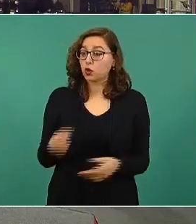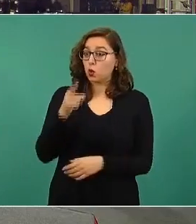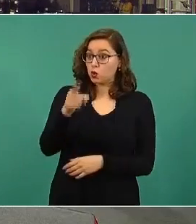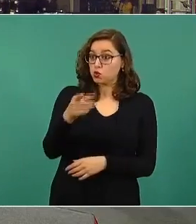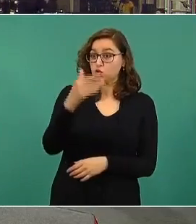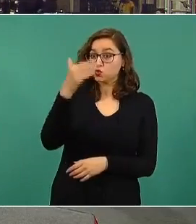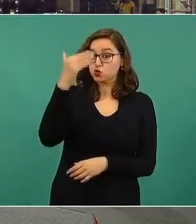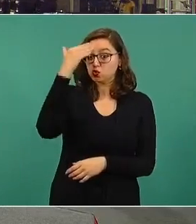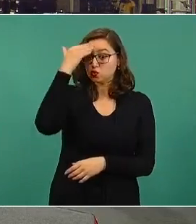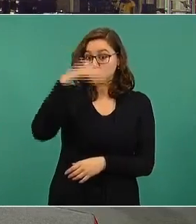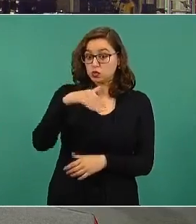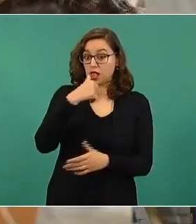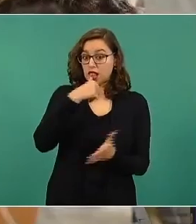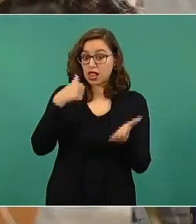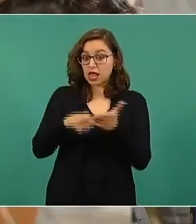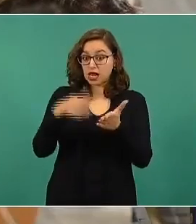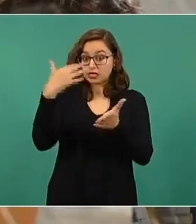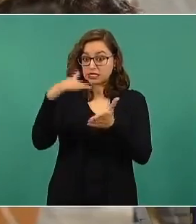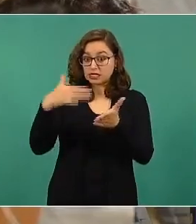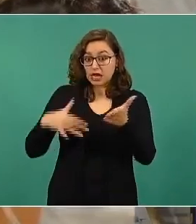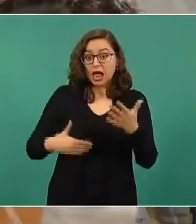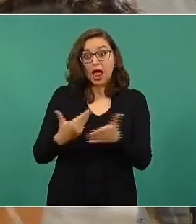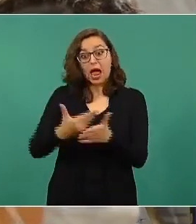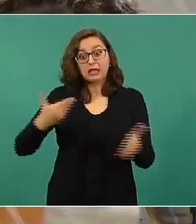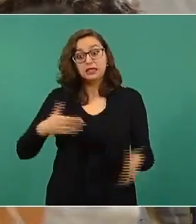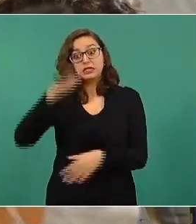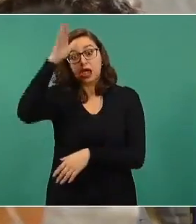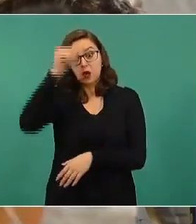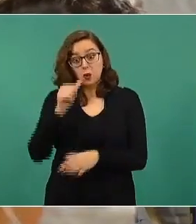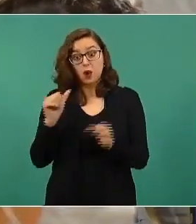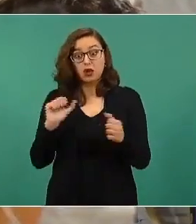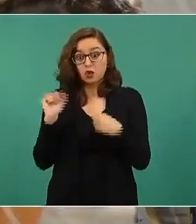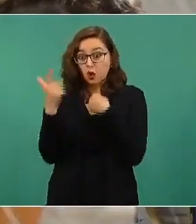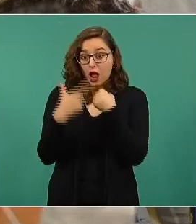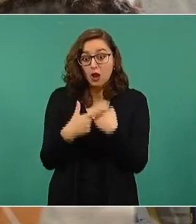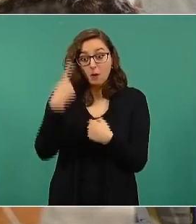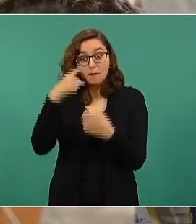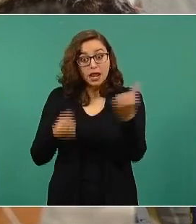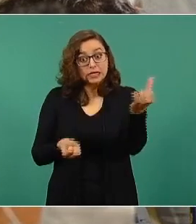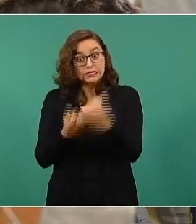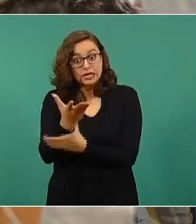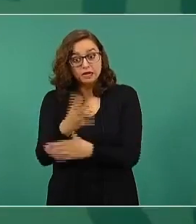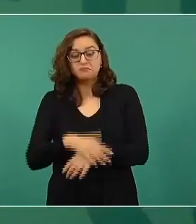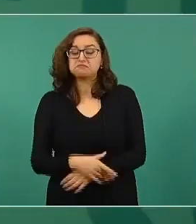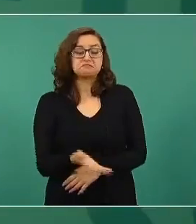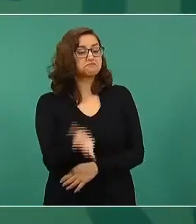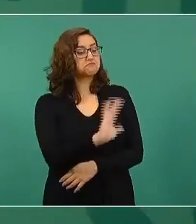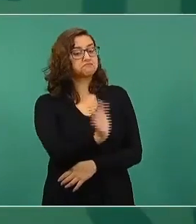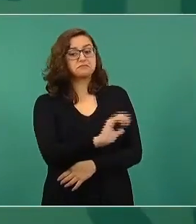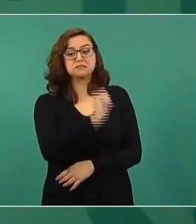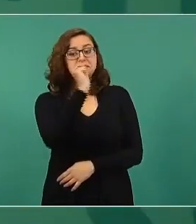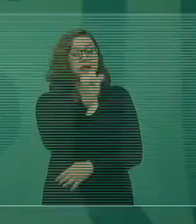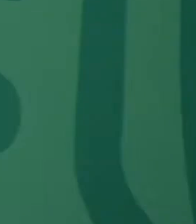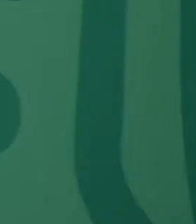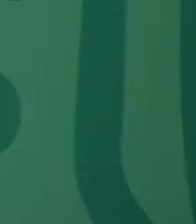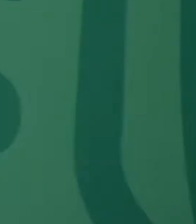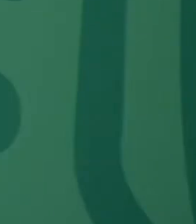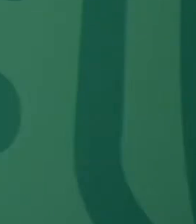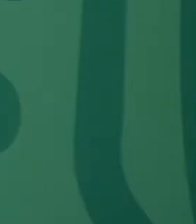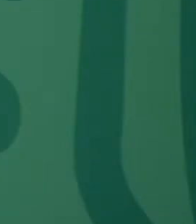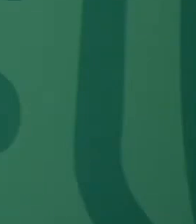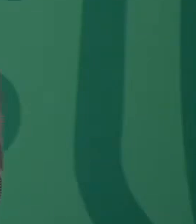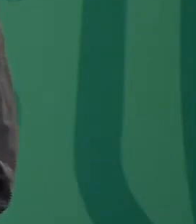era un preso político? ¿Hubo un acuerdo con usted o su gobierno con él para que saliera libre? Yo no establezco relaciones